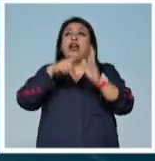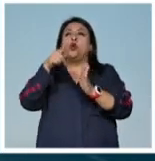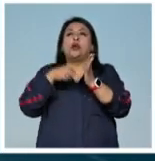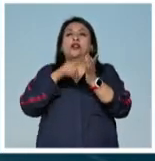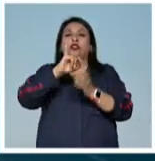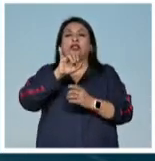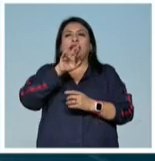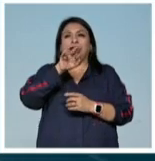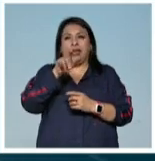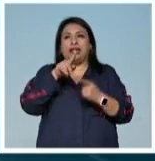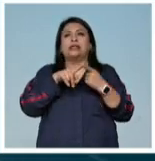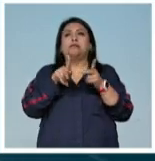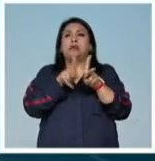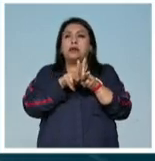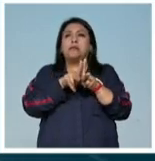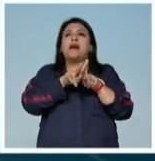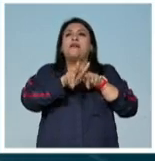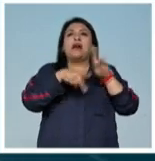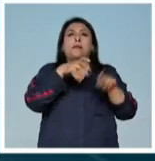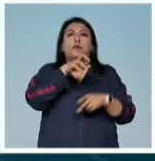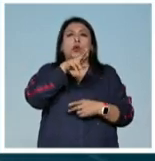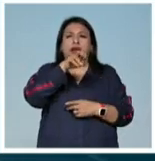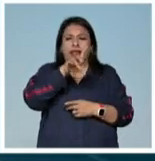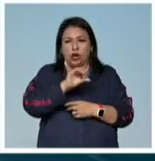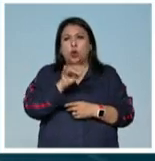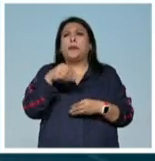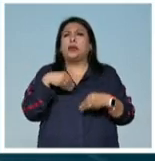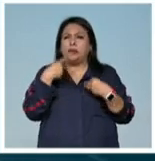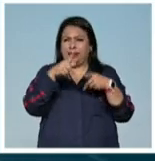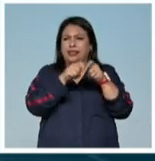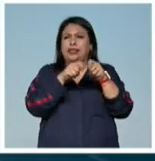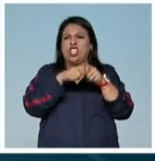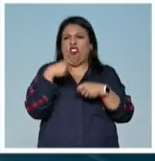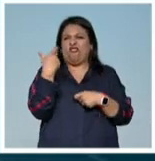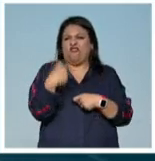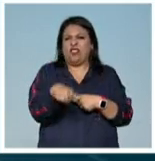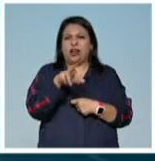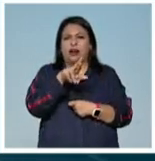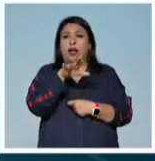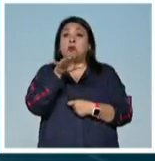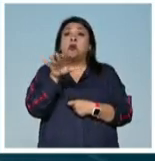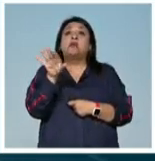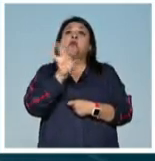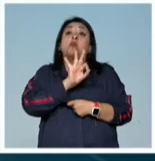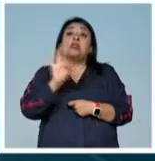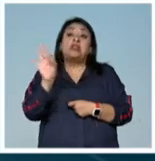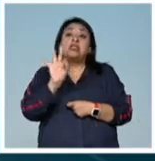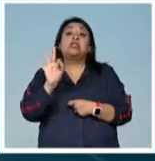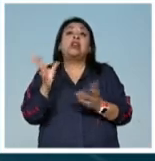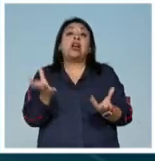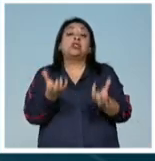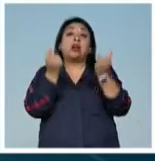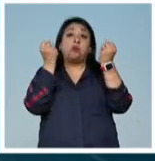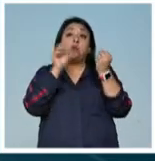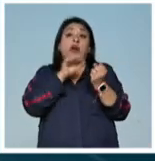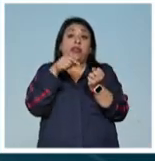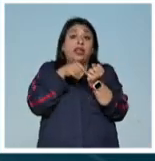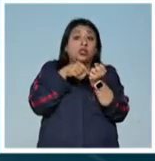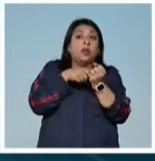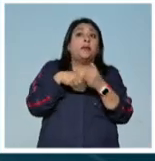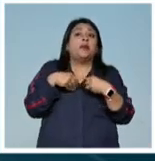prima y Marcos se va a Muérdago, donde vive su tío millonario Ramón y posible salvación que le permite esconderse